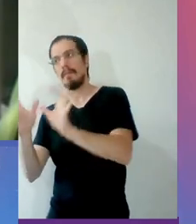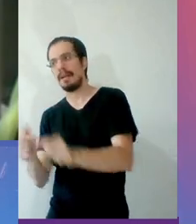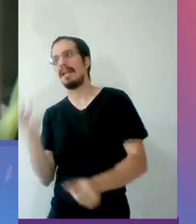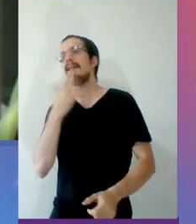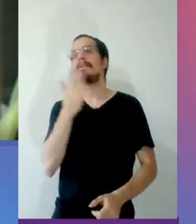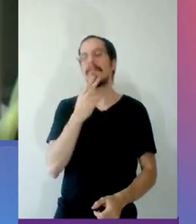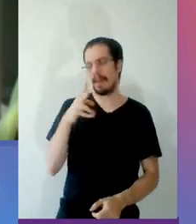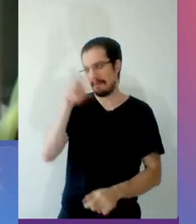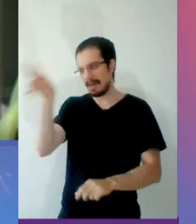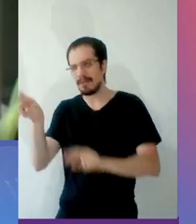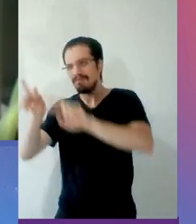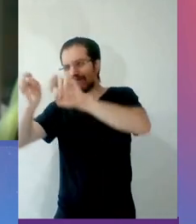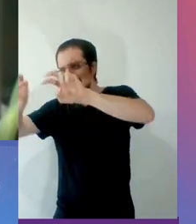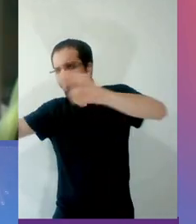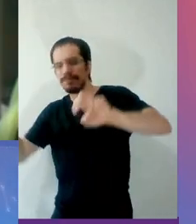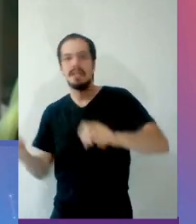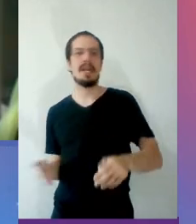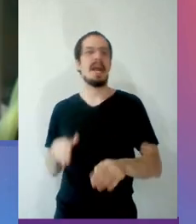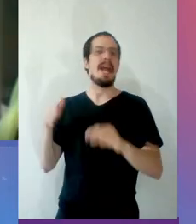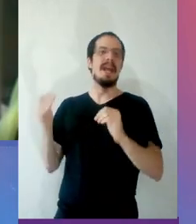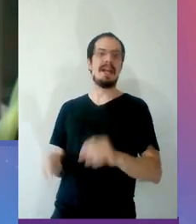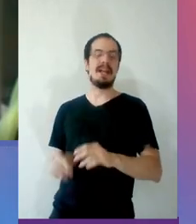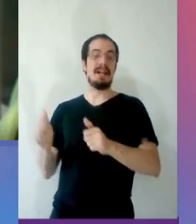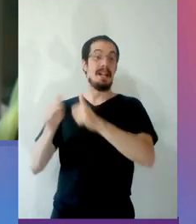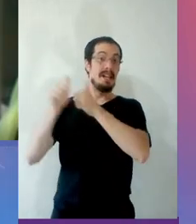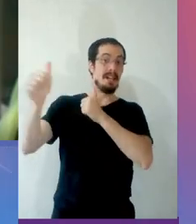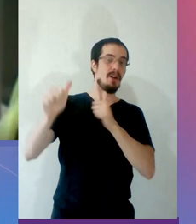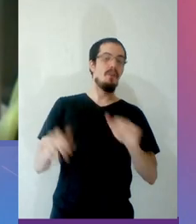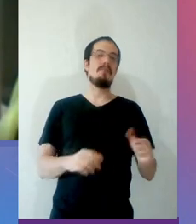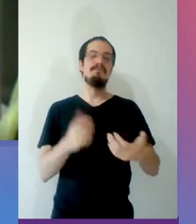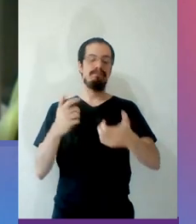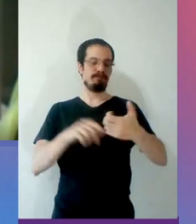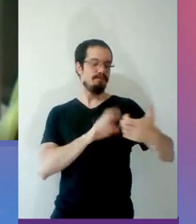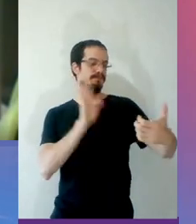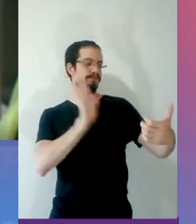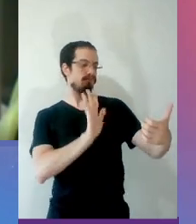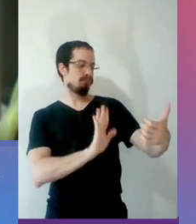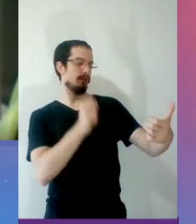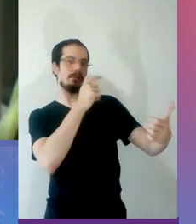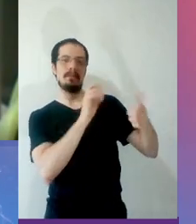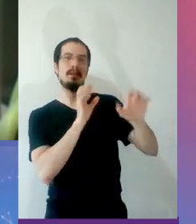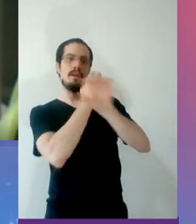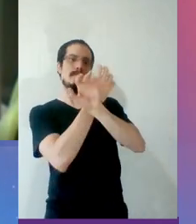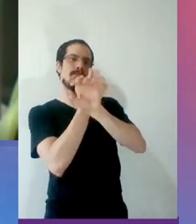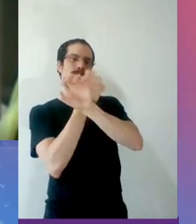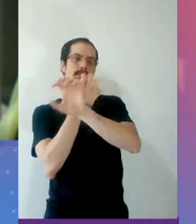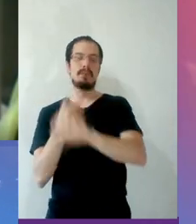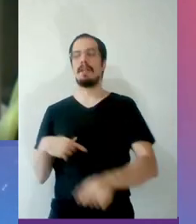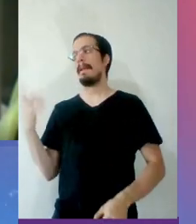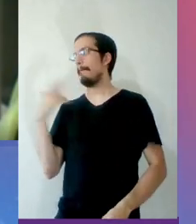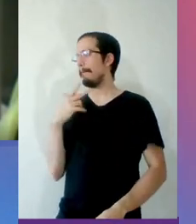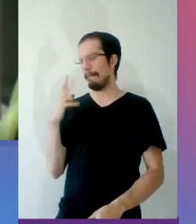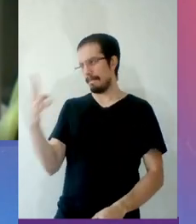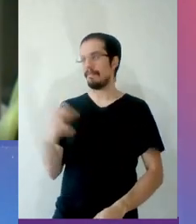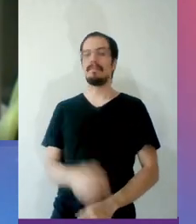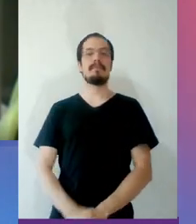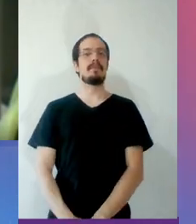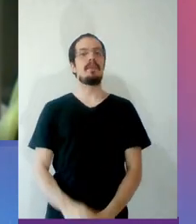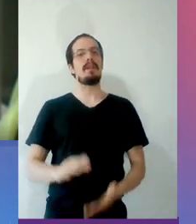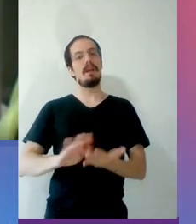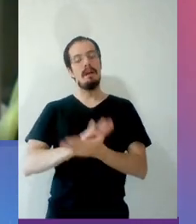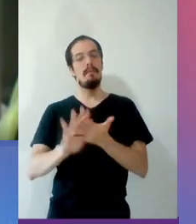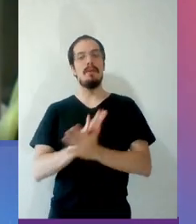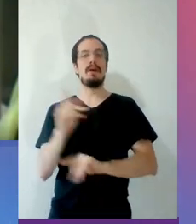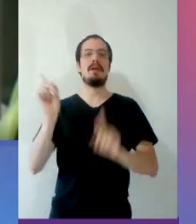¿ya? Entonces, qué importante es, por ejemplo, los PRAPS, o sea, los programas